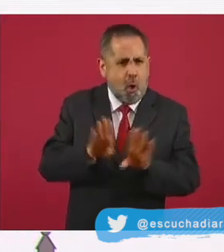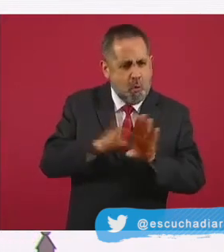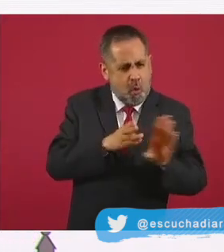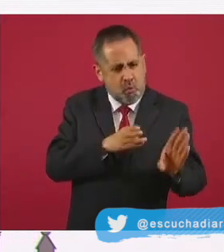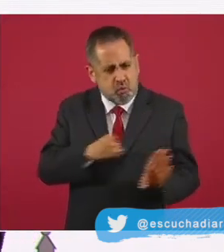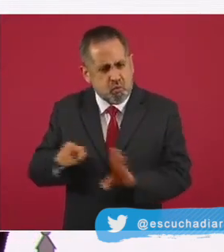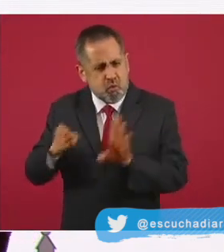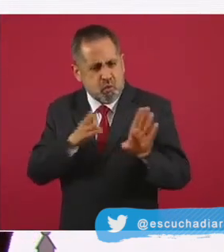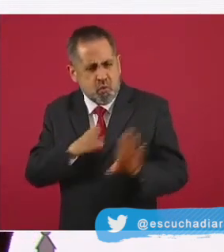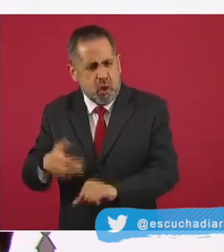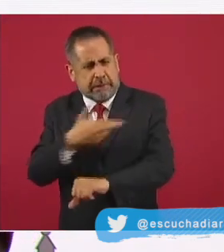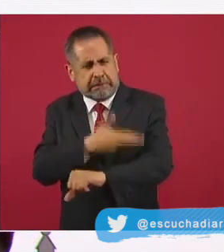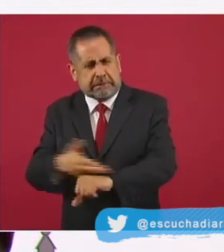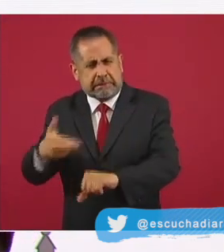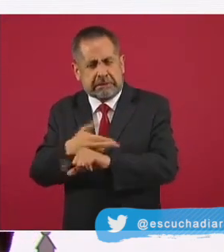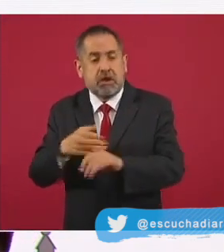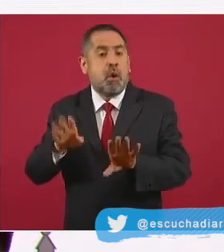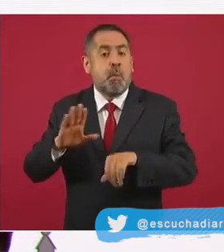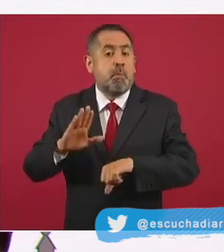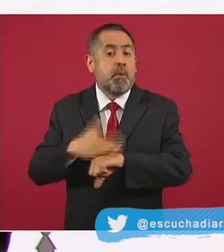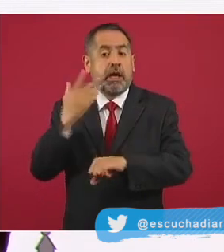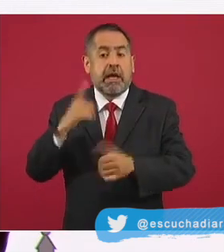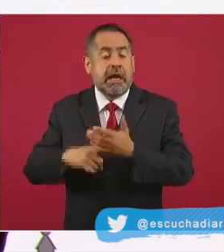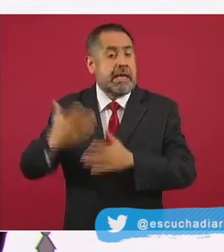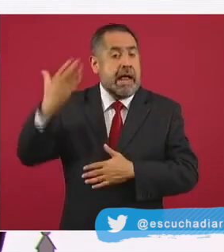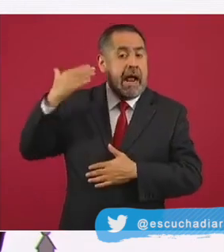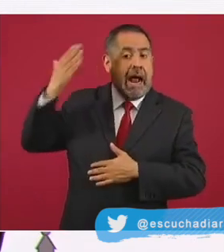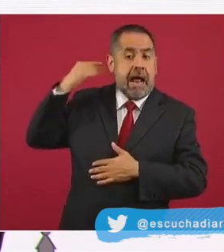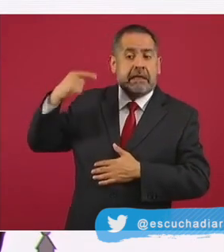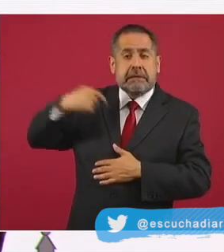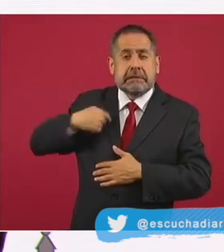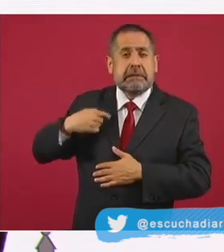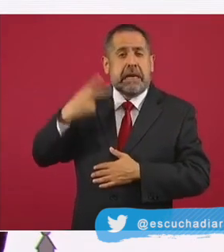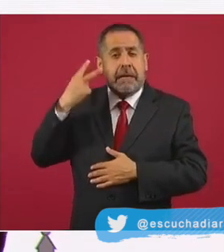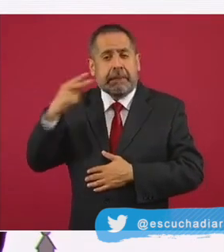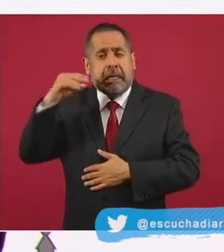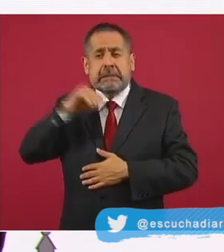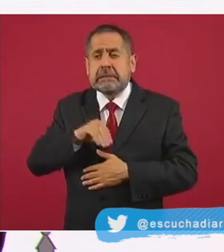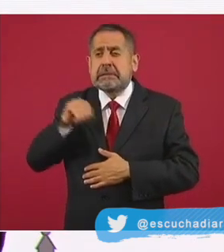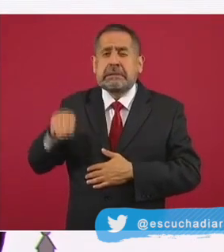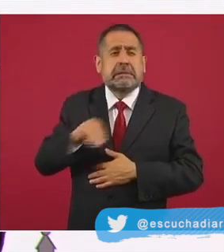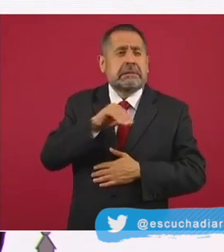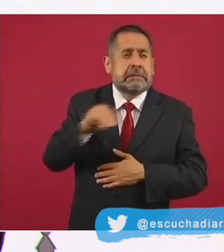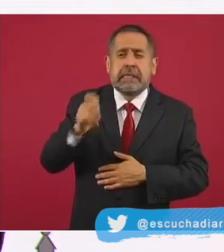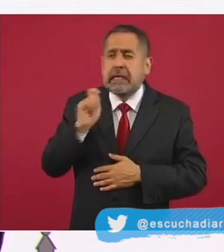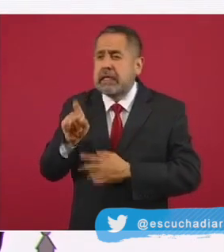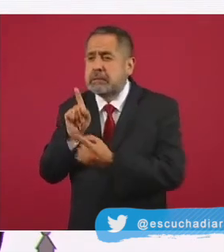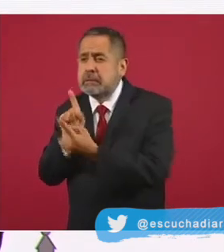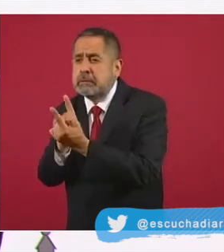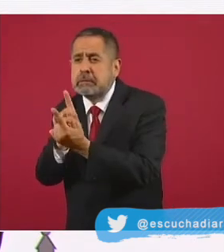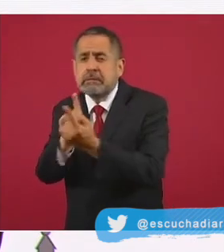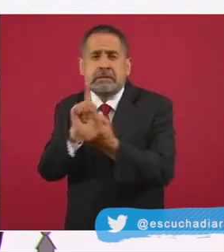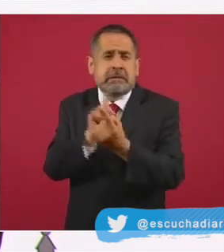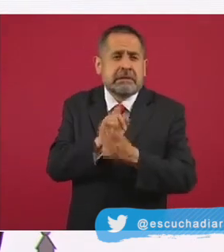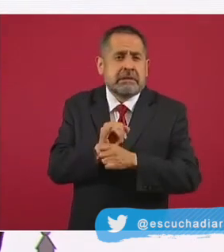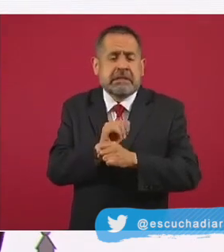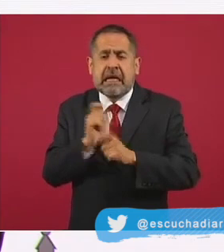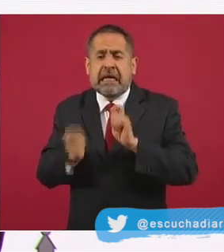brega, recorriendo a ras de tierra el territorio nacional, valorando